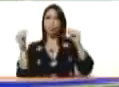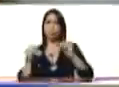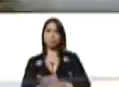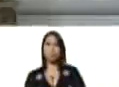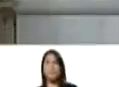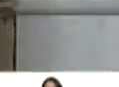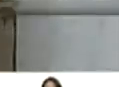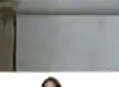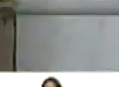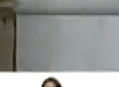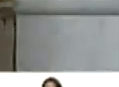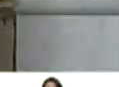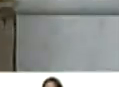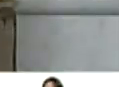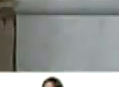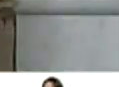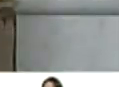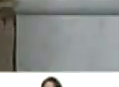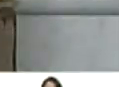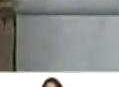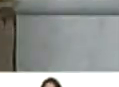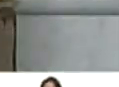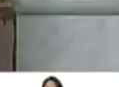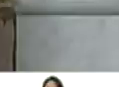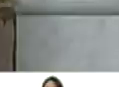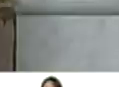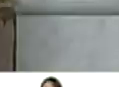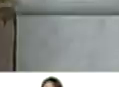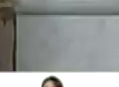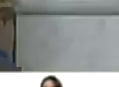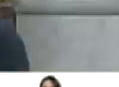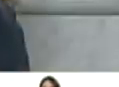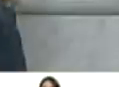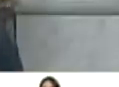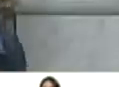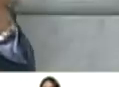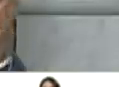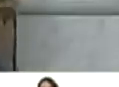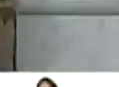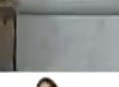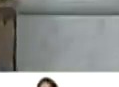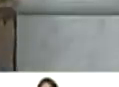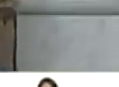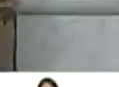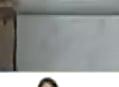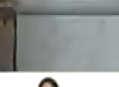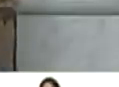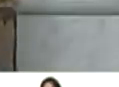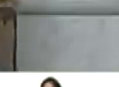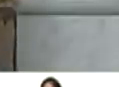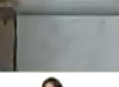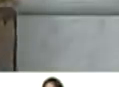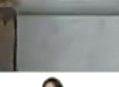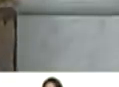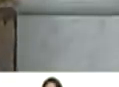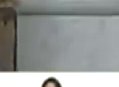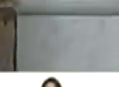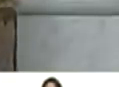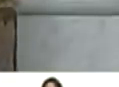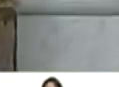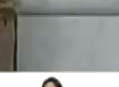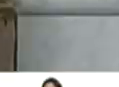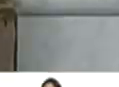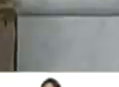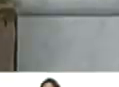Y Venezuela la debemos recuperar entre todos y todas. Muchas gracias, Asamblea Nacional Constituyente.